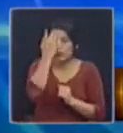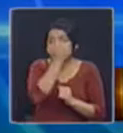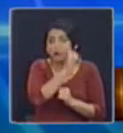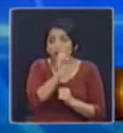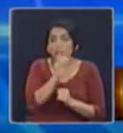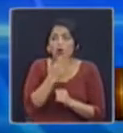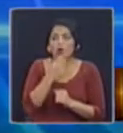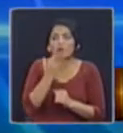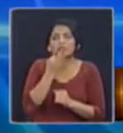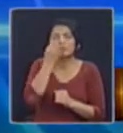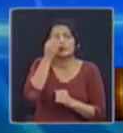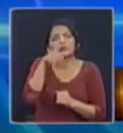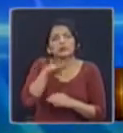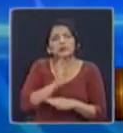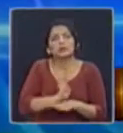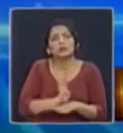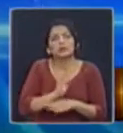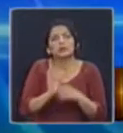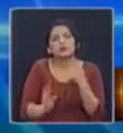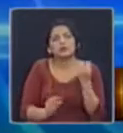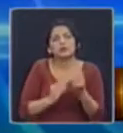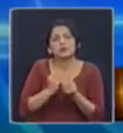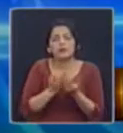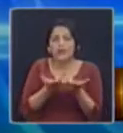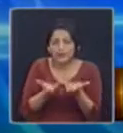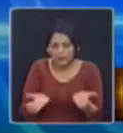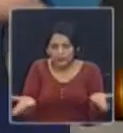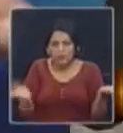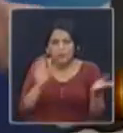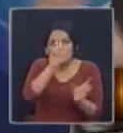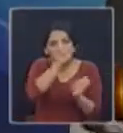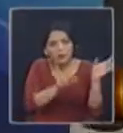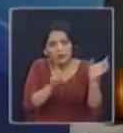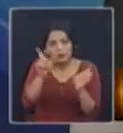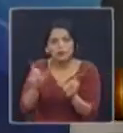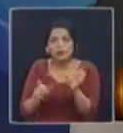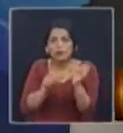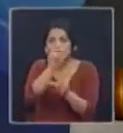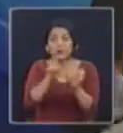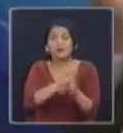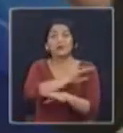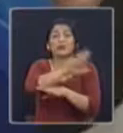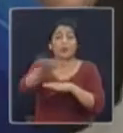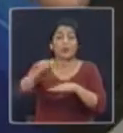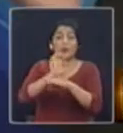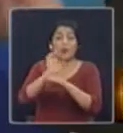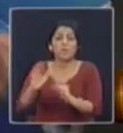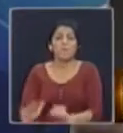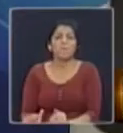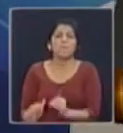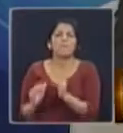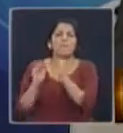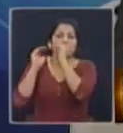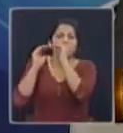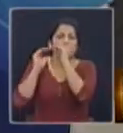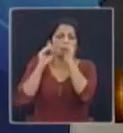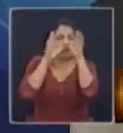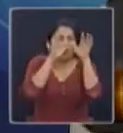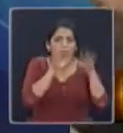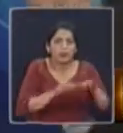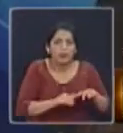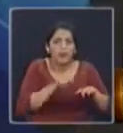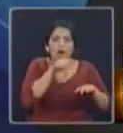su futuro. Es del pueblo. El pueblo ecuatoriano está sobre la asamblea, sobre el presidente, sobre los legisladores, sobre los